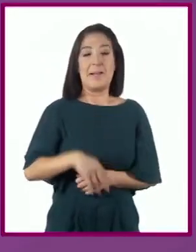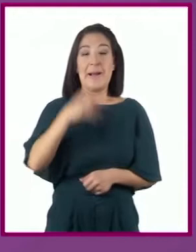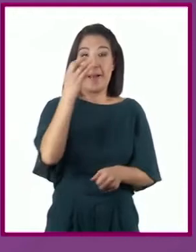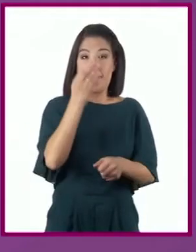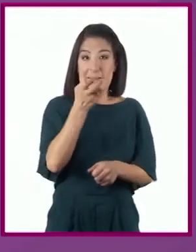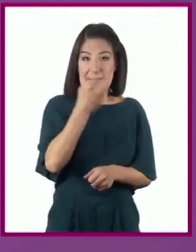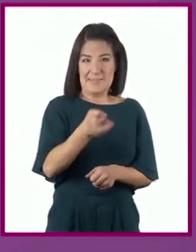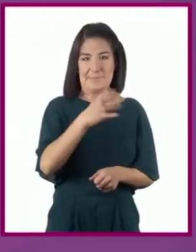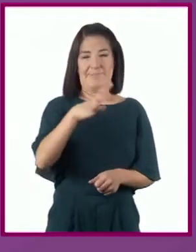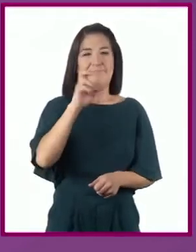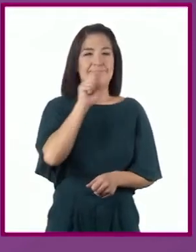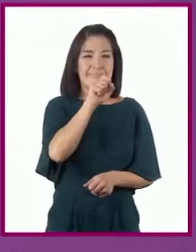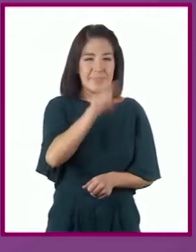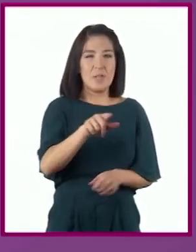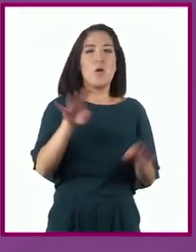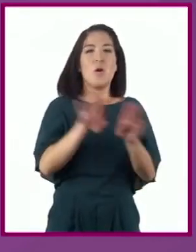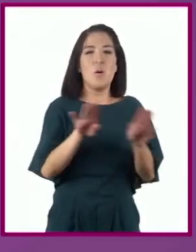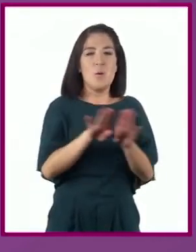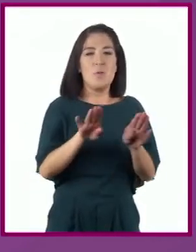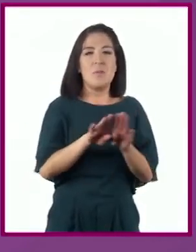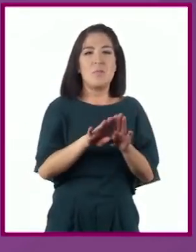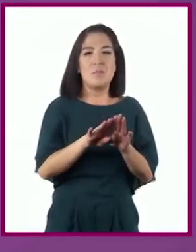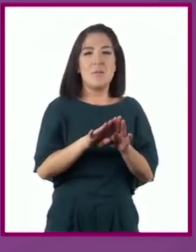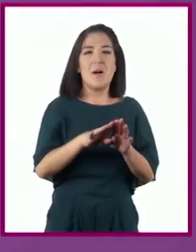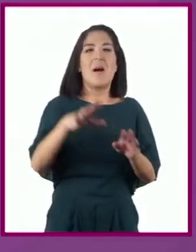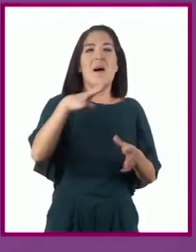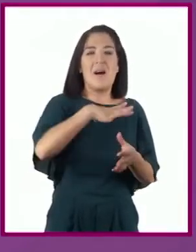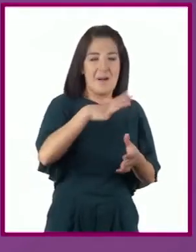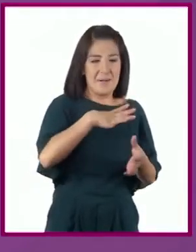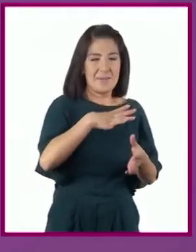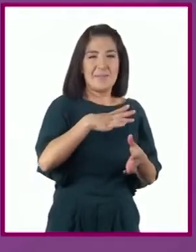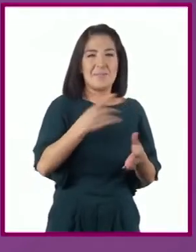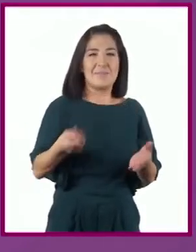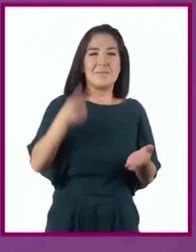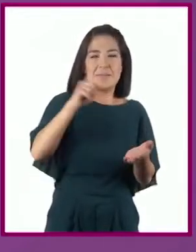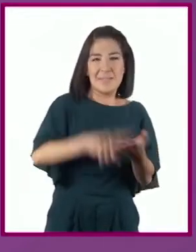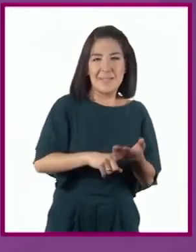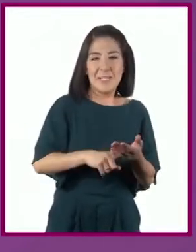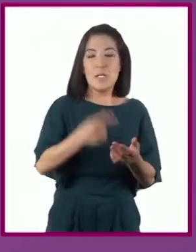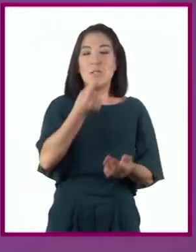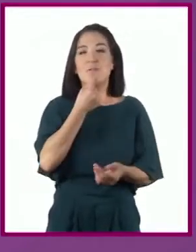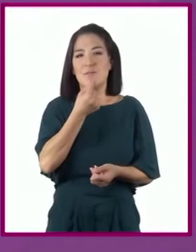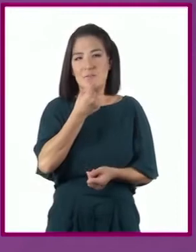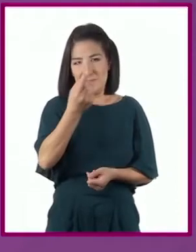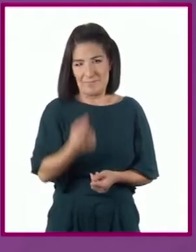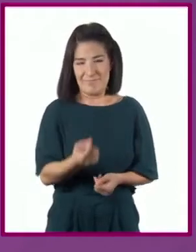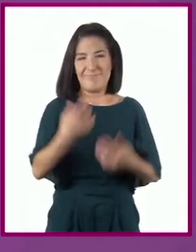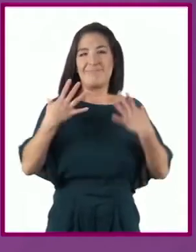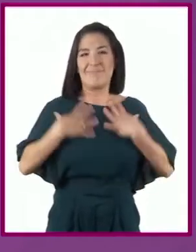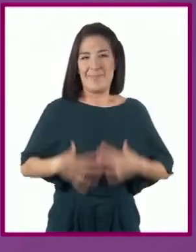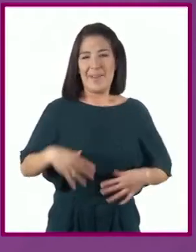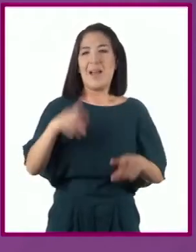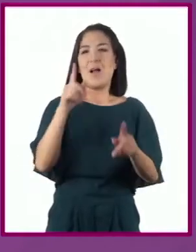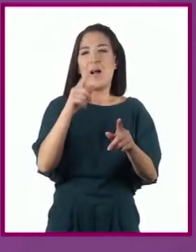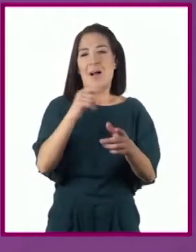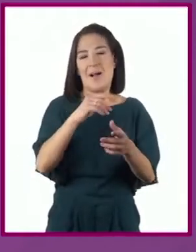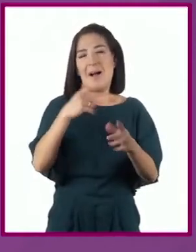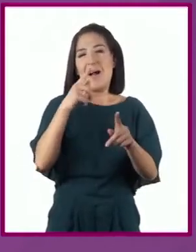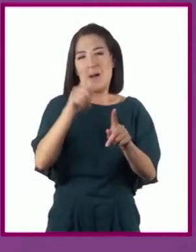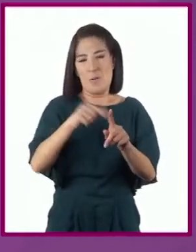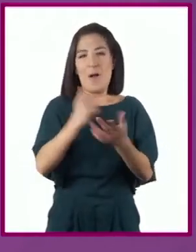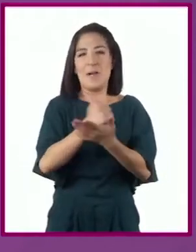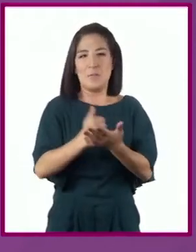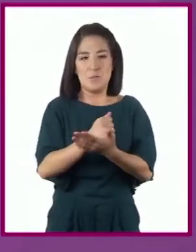imagen tenemos una escena donde podemos encontrar como personajes a un niño vestido de azul y un conejo vestido de